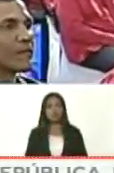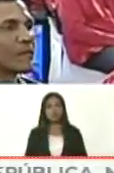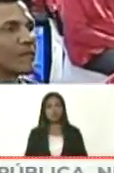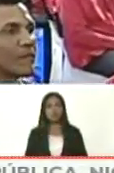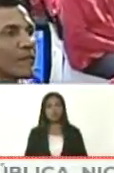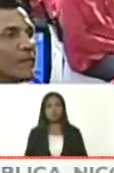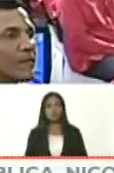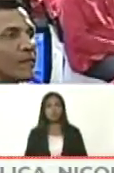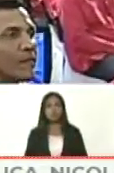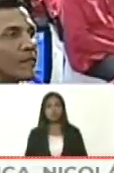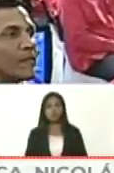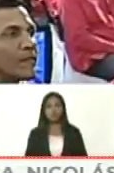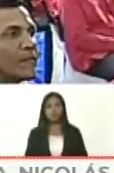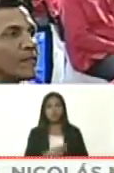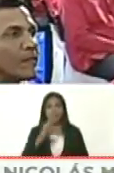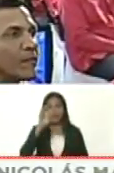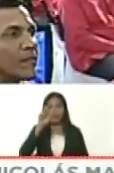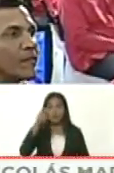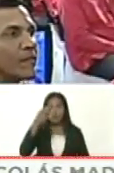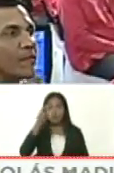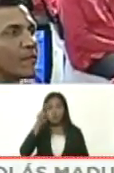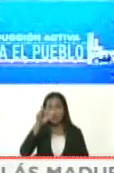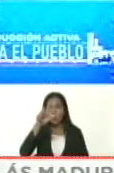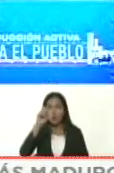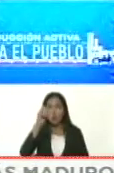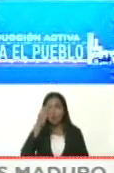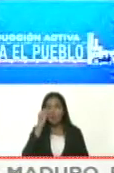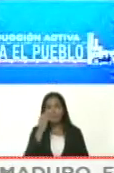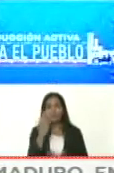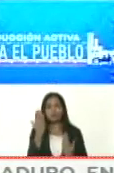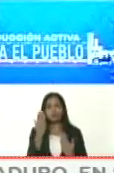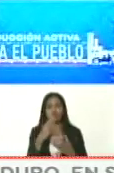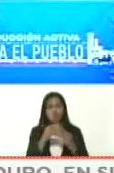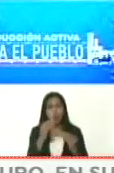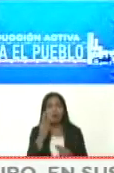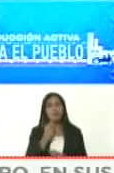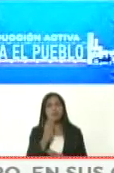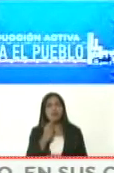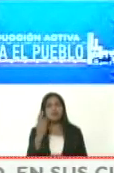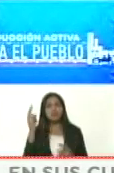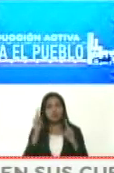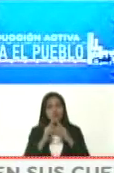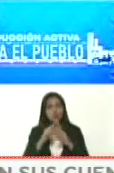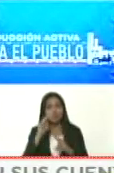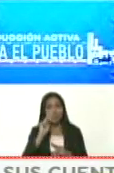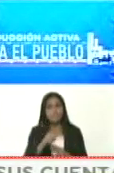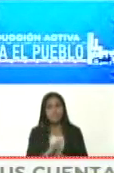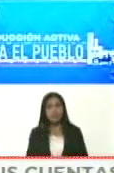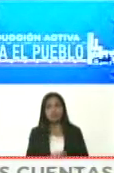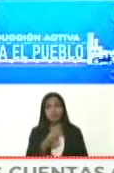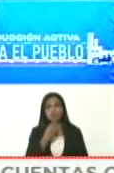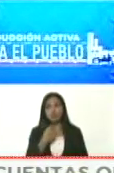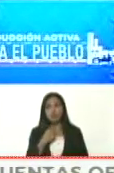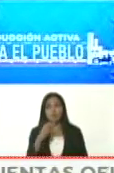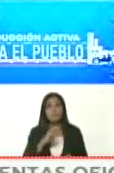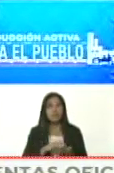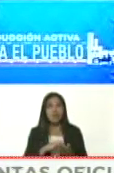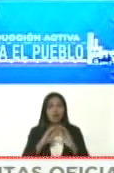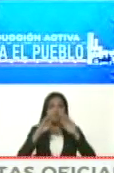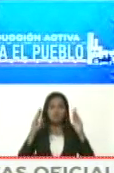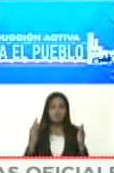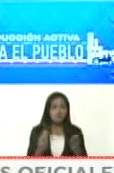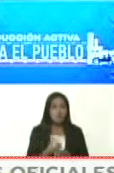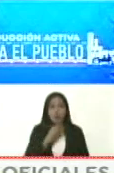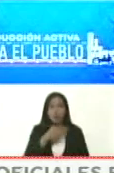Régulo Argotti. Toda la experiencia y el conocimiento. Bueno, desde Miranda siempre hay